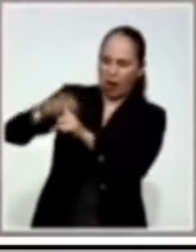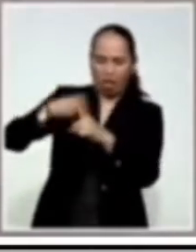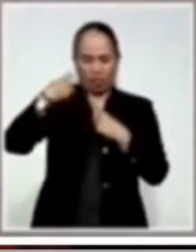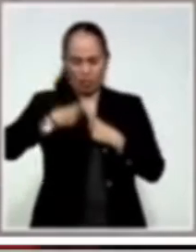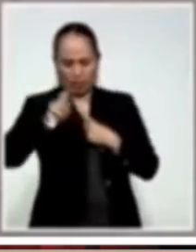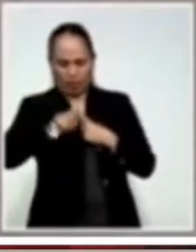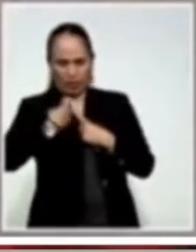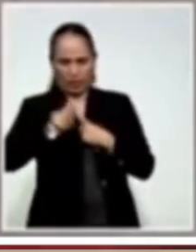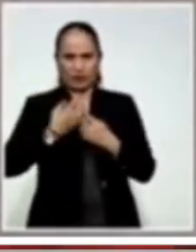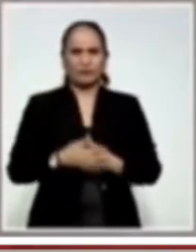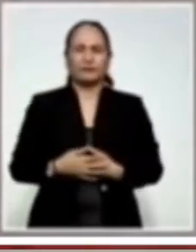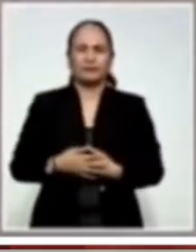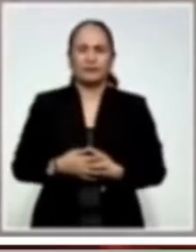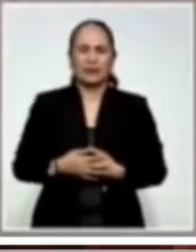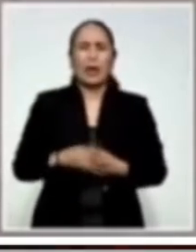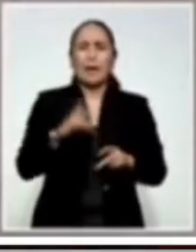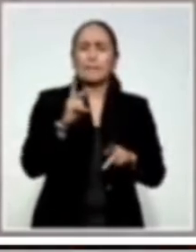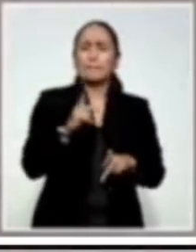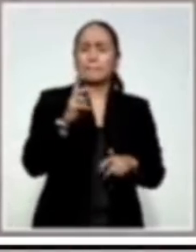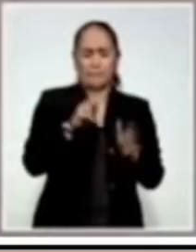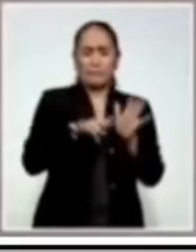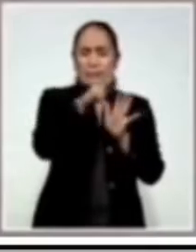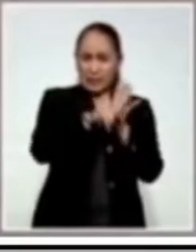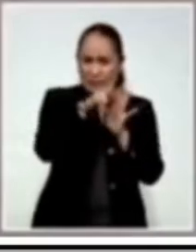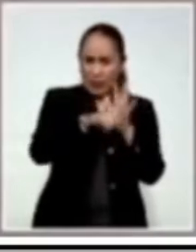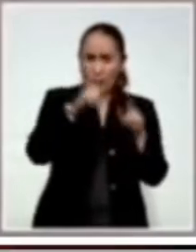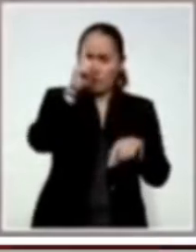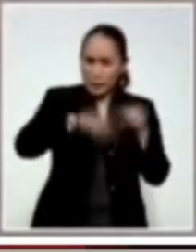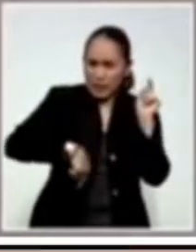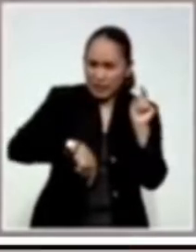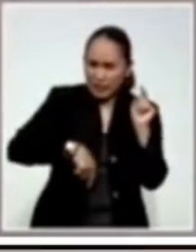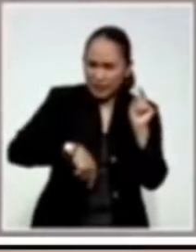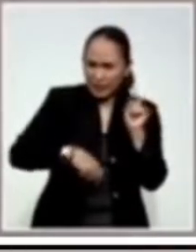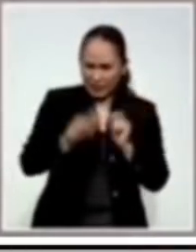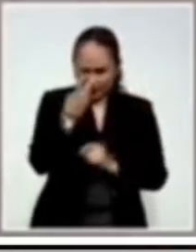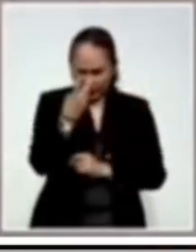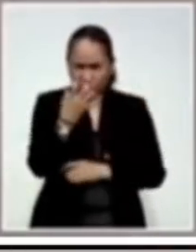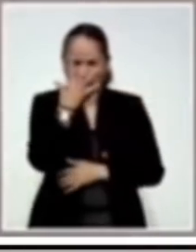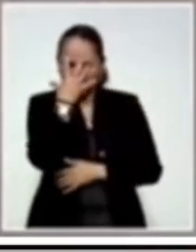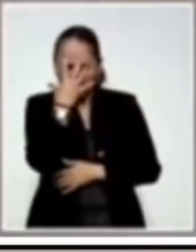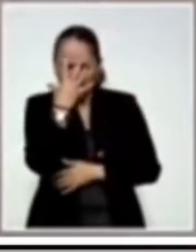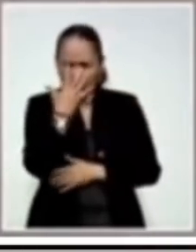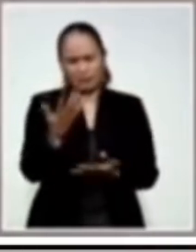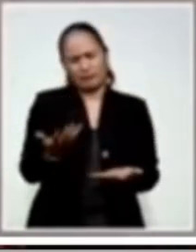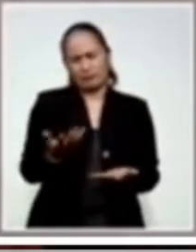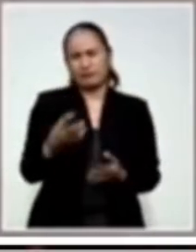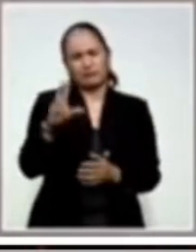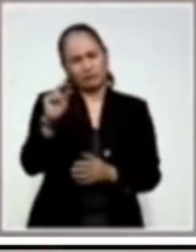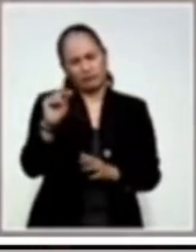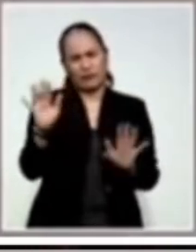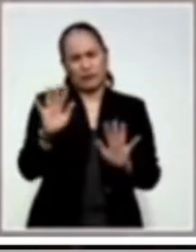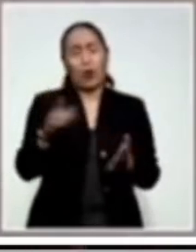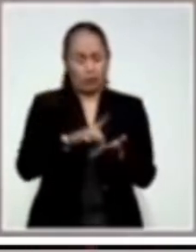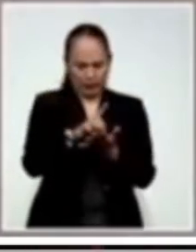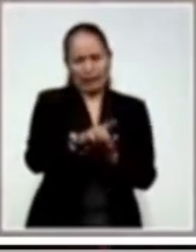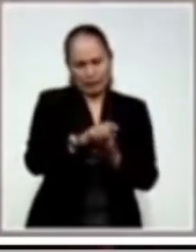mutilando una parte de la sesión, pues me parece que eso no es serio. Tienen el derecho de hacerlo, sí.